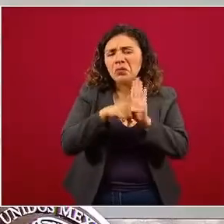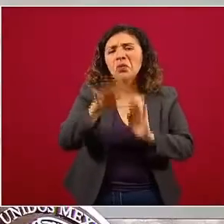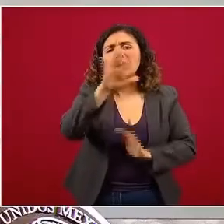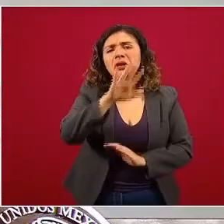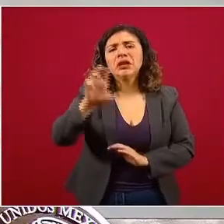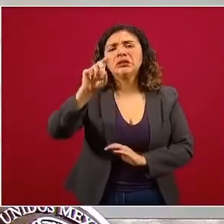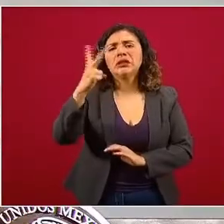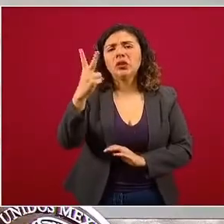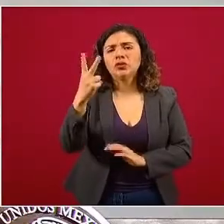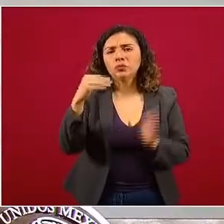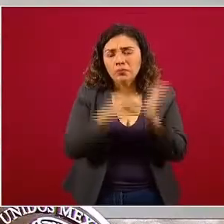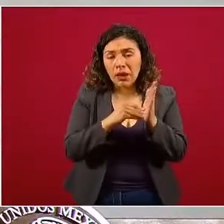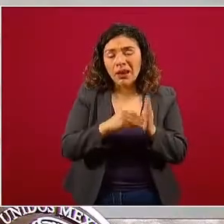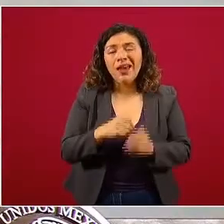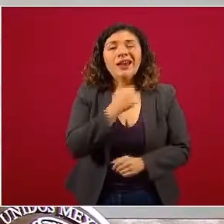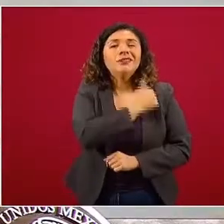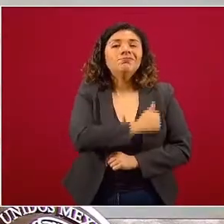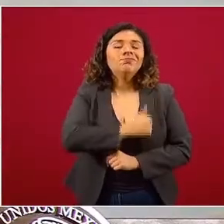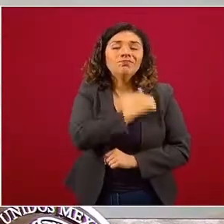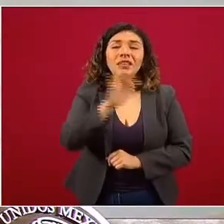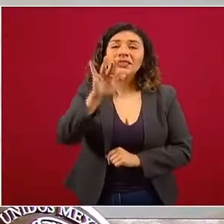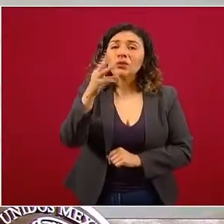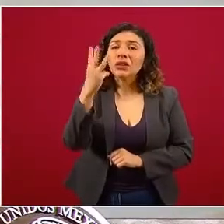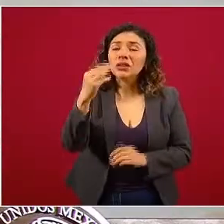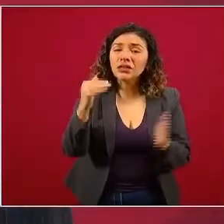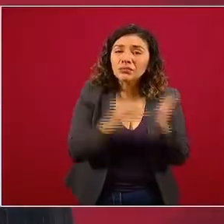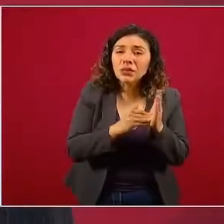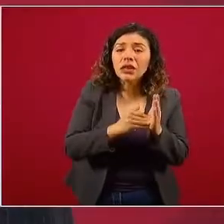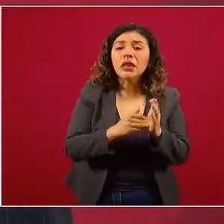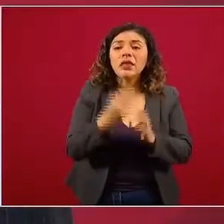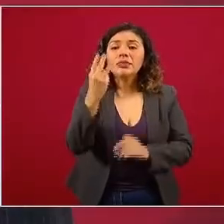532.000. Desafortunadamente